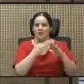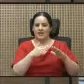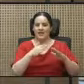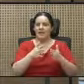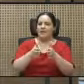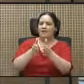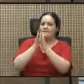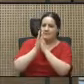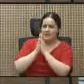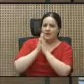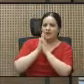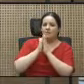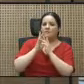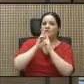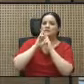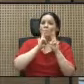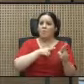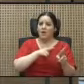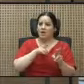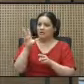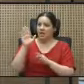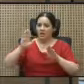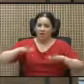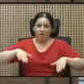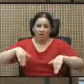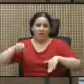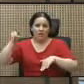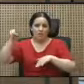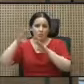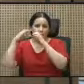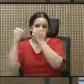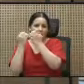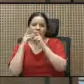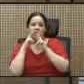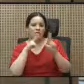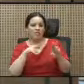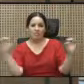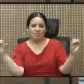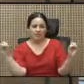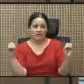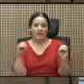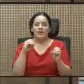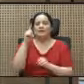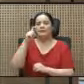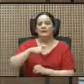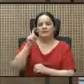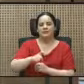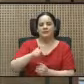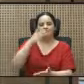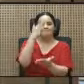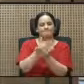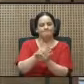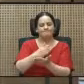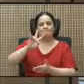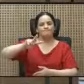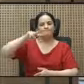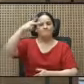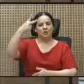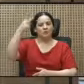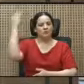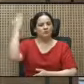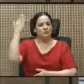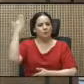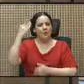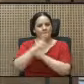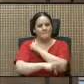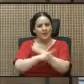no han recibido por parte de su gabinete. Es necesario dejar ese doble discurso de país verde y proteger de verdad